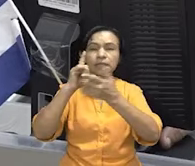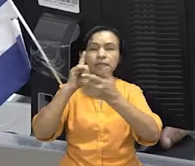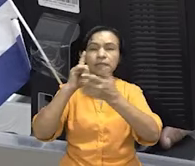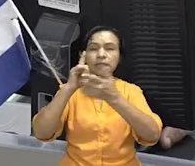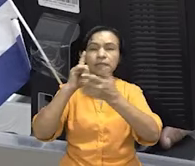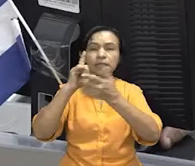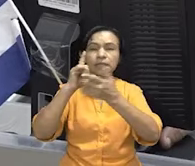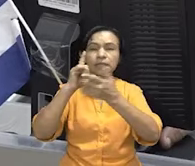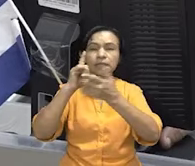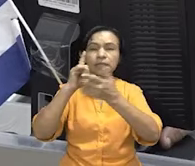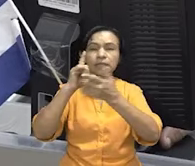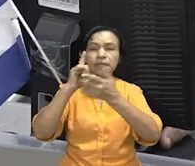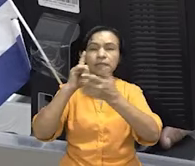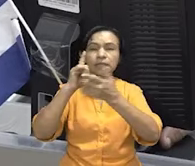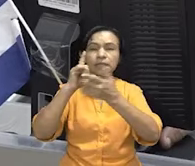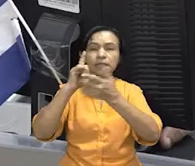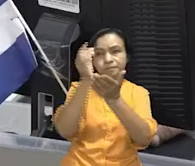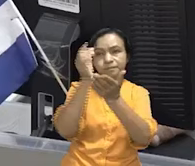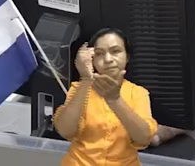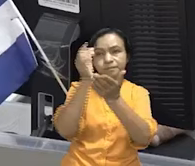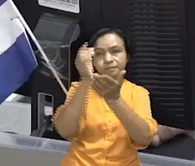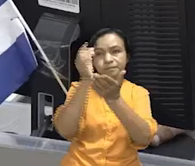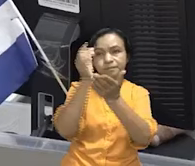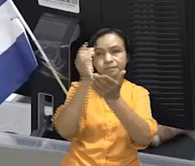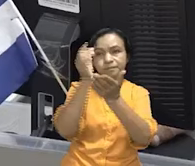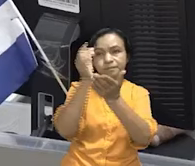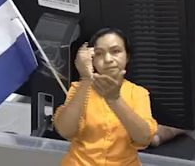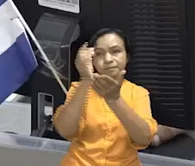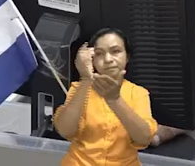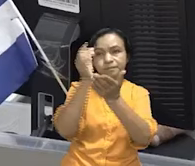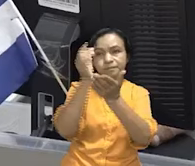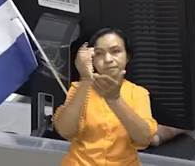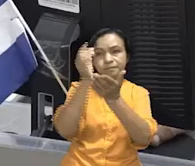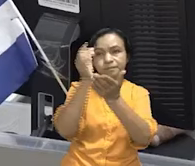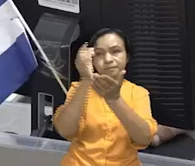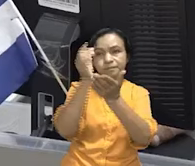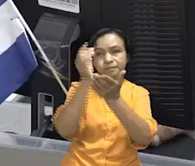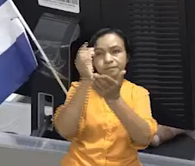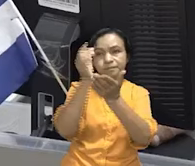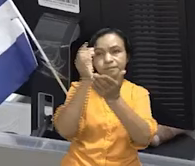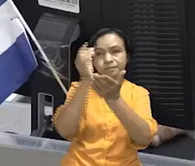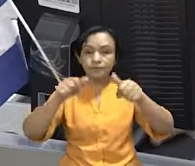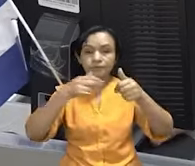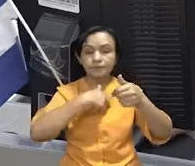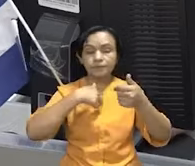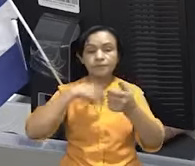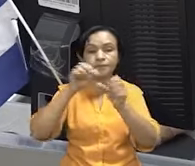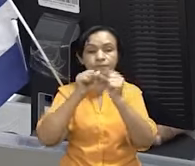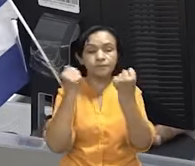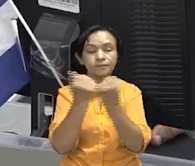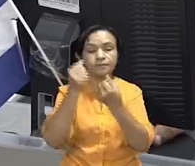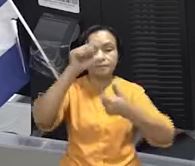y otros cuerpos celestes. 3. El protocolo del acuerdo por el que se establece una asociación